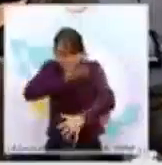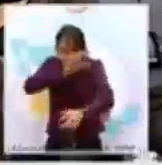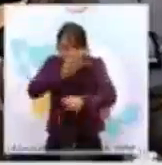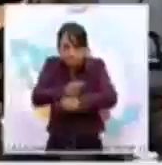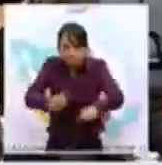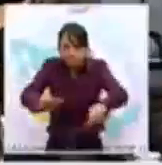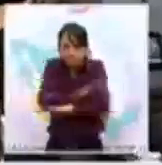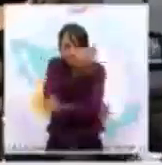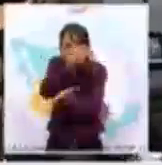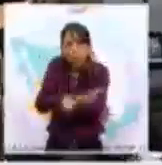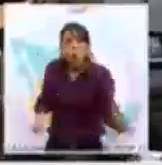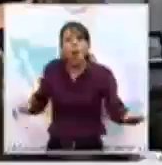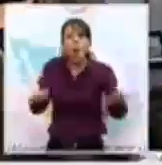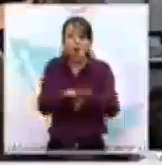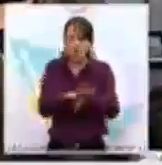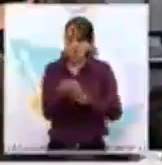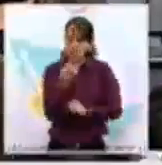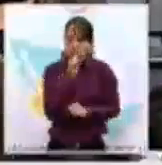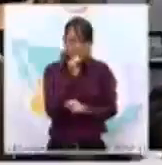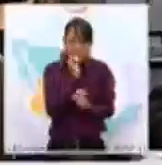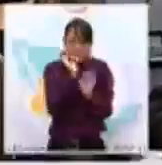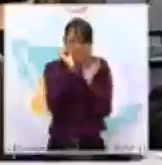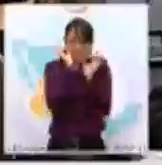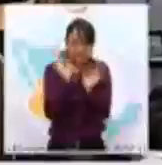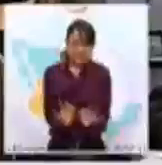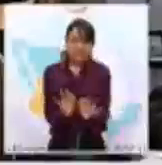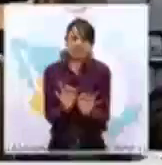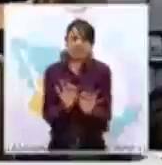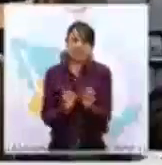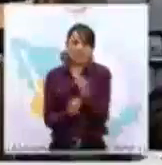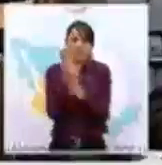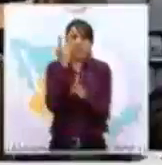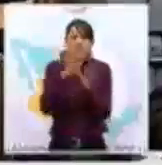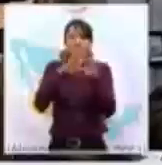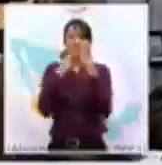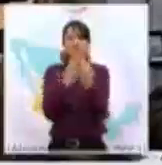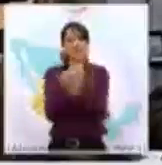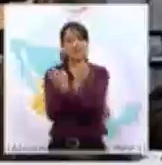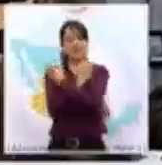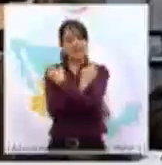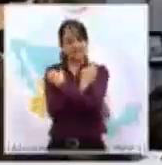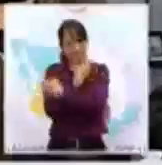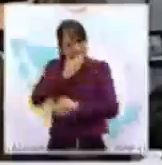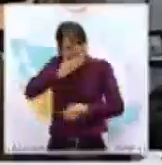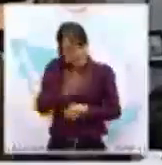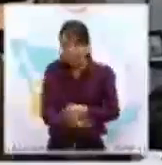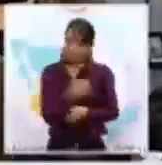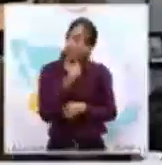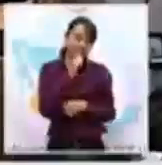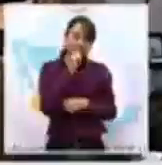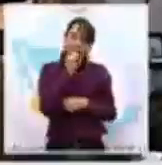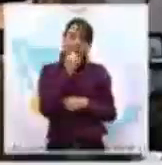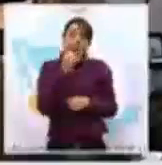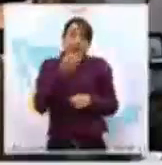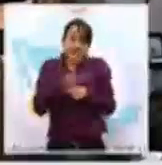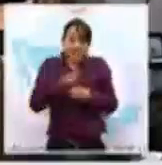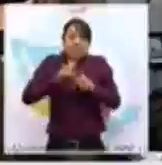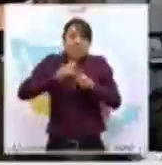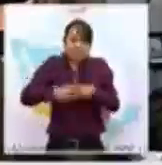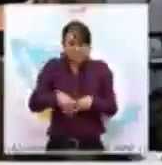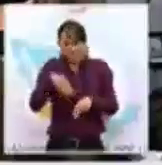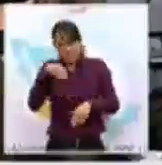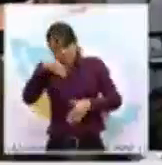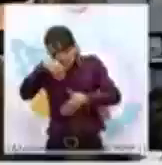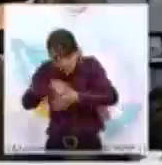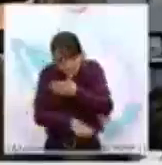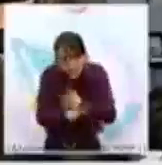bases jurídico, administrativo, laborales, y que ahora tendría que entrar a ver el modelo educativo, la formación de la